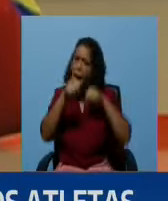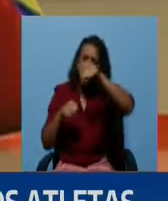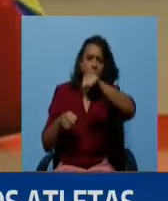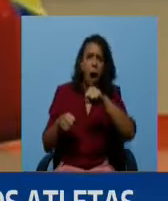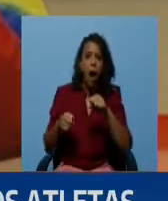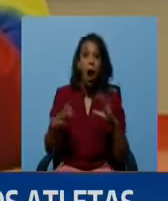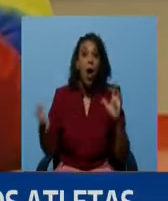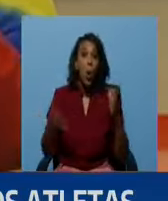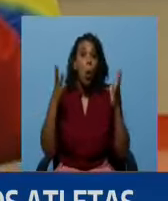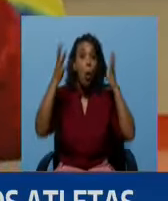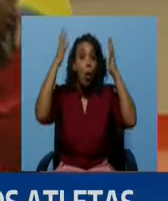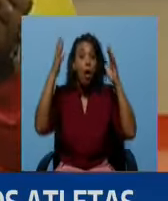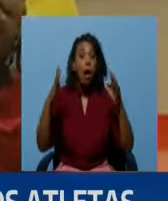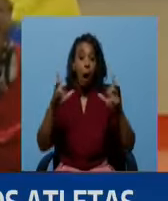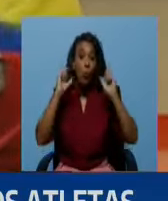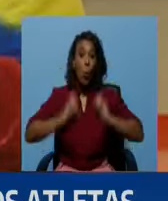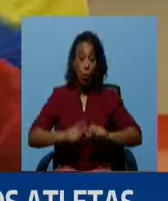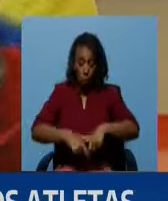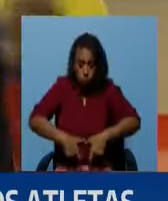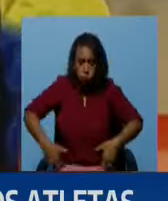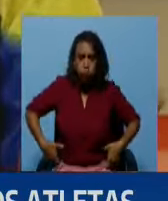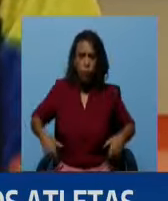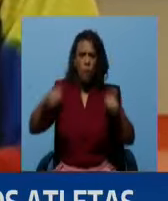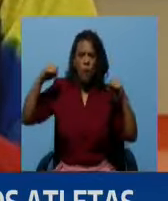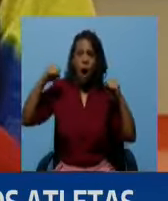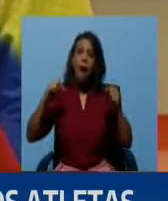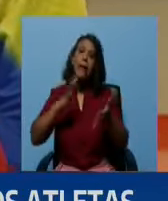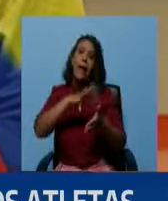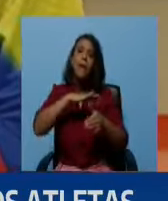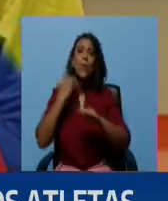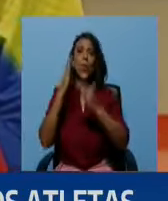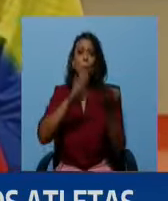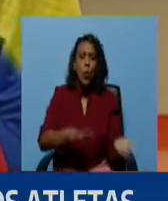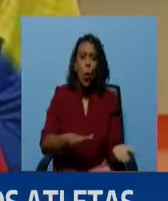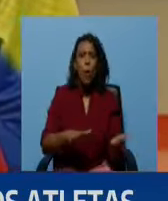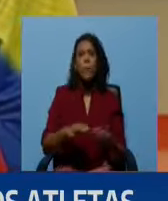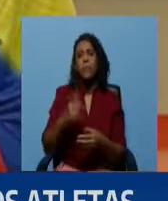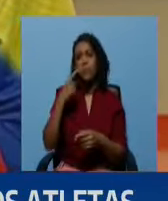Grandes glorias del boxeo, como Morochito, que falleció recientemente.